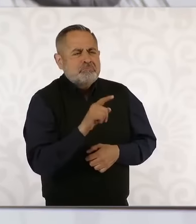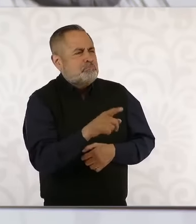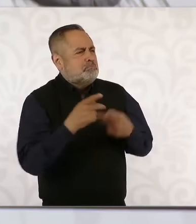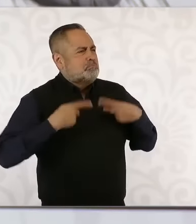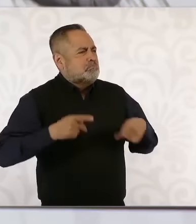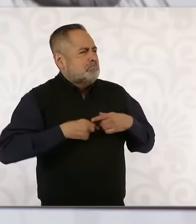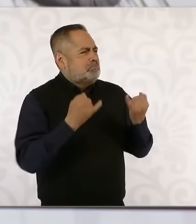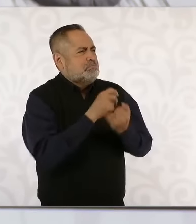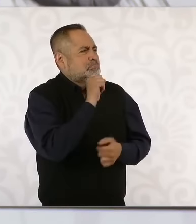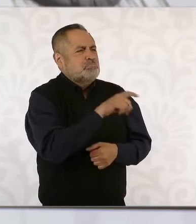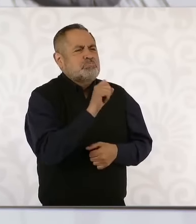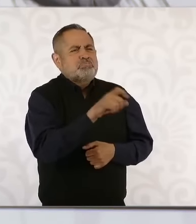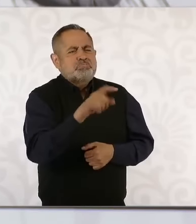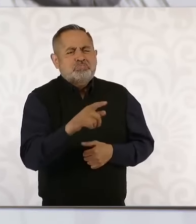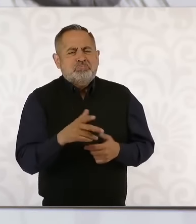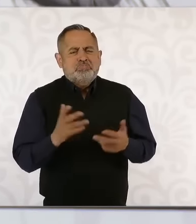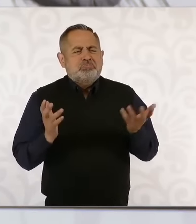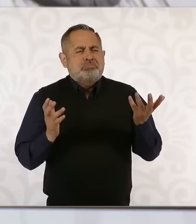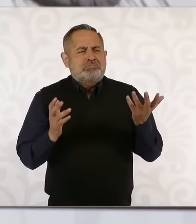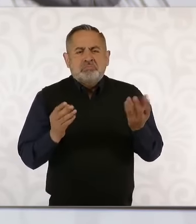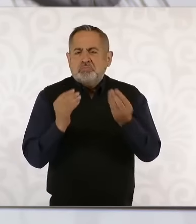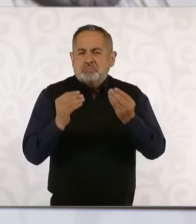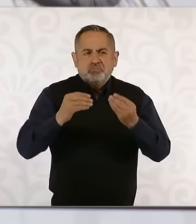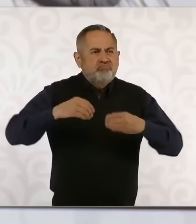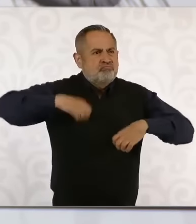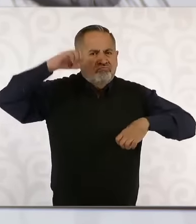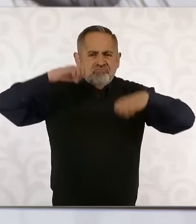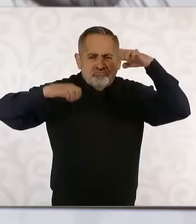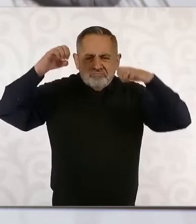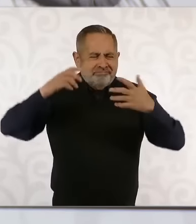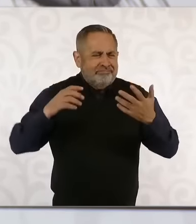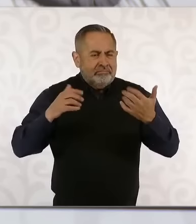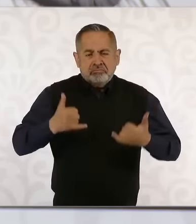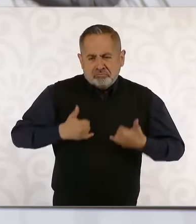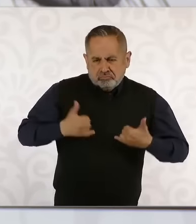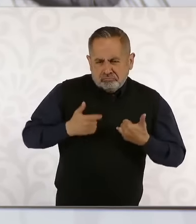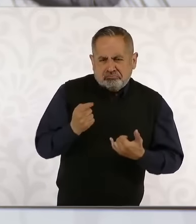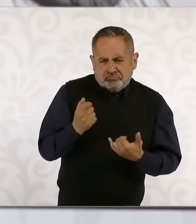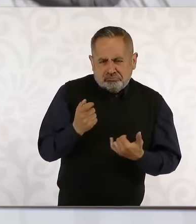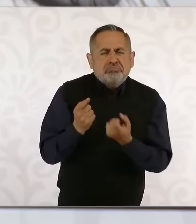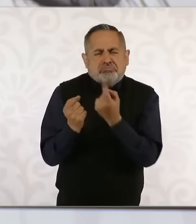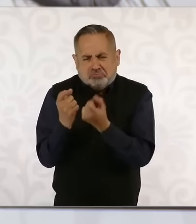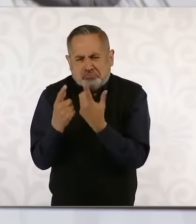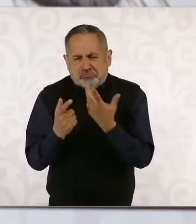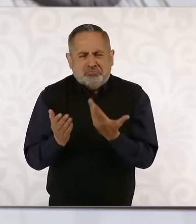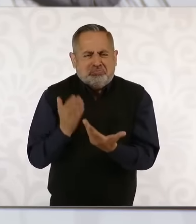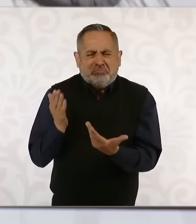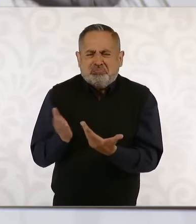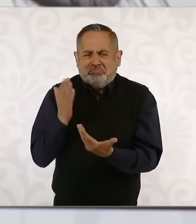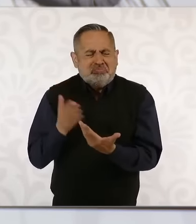manifestaciones de la Marea Rosa, mucho adulto, poco joven, algunos sí fueron, pero pocos jóvenes.